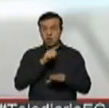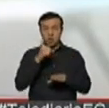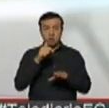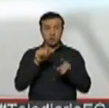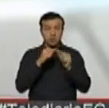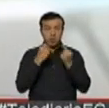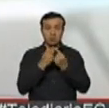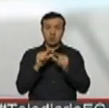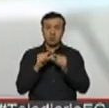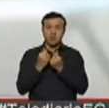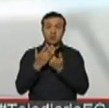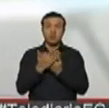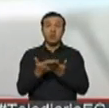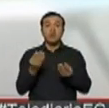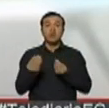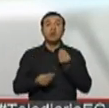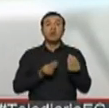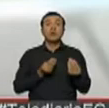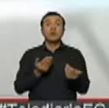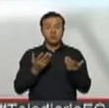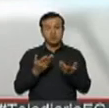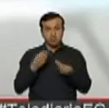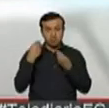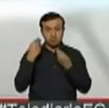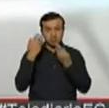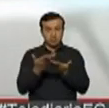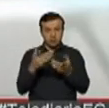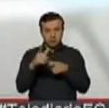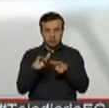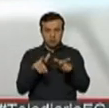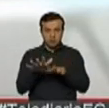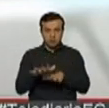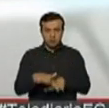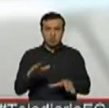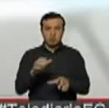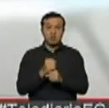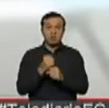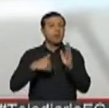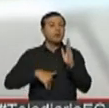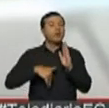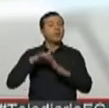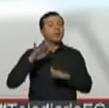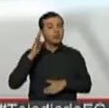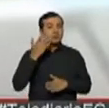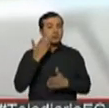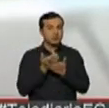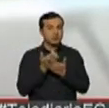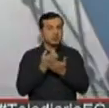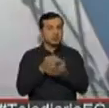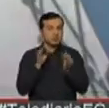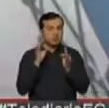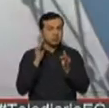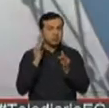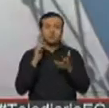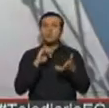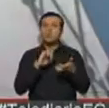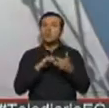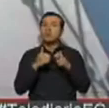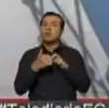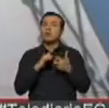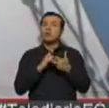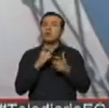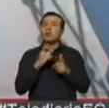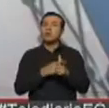cuerpos de seguridad, lo que busca es proveer este espacio seguro para generar esta economía lícita. ¿Cómo atacar el problema de